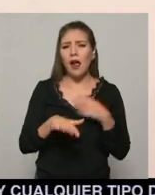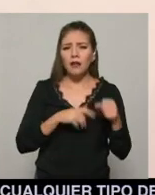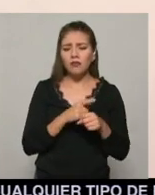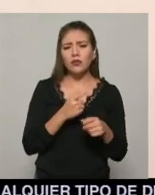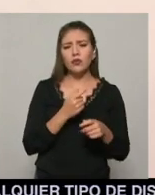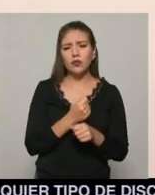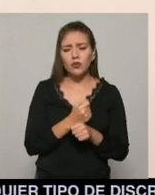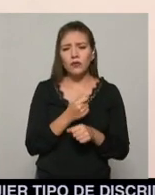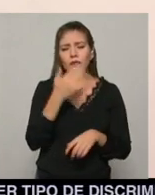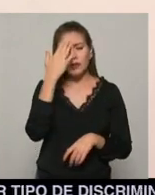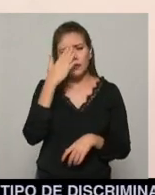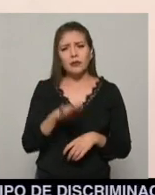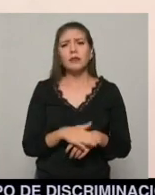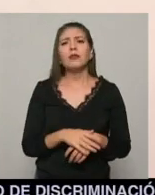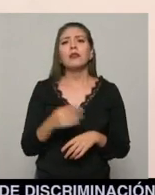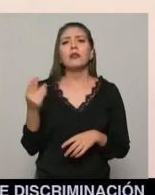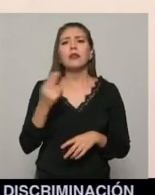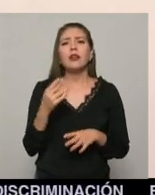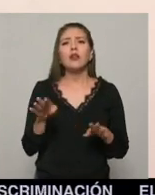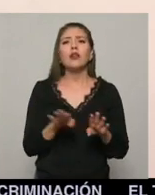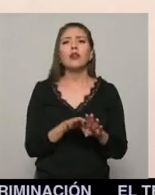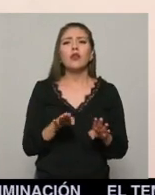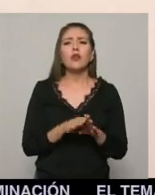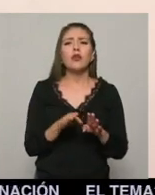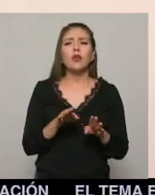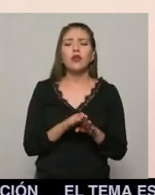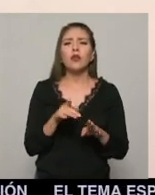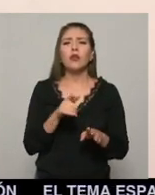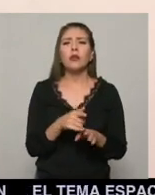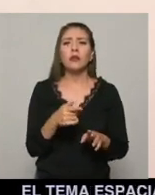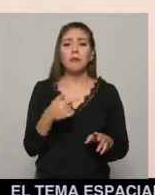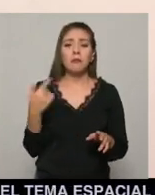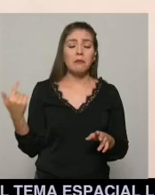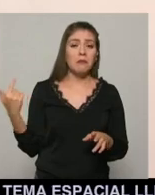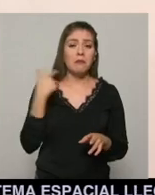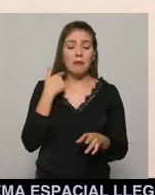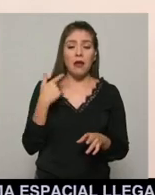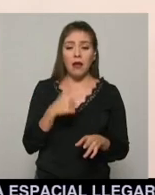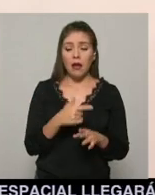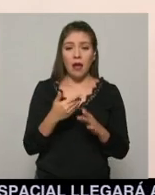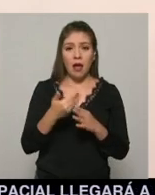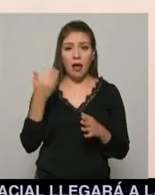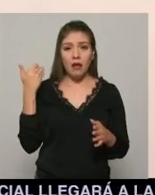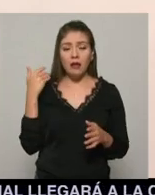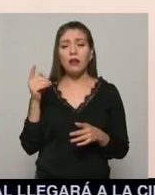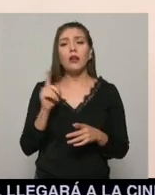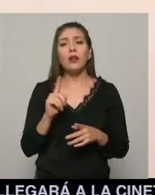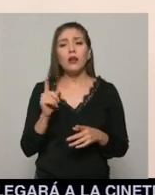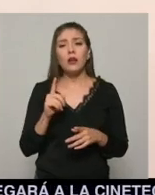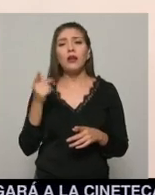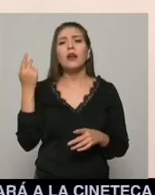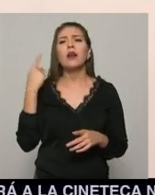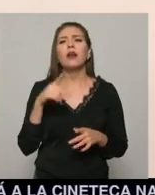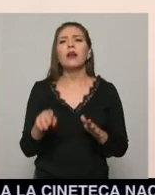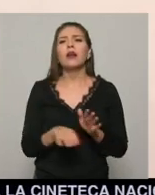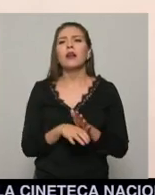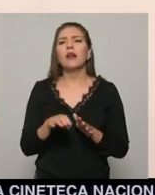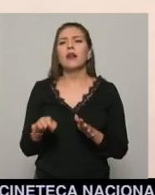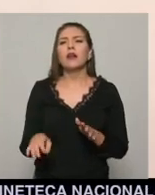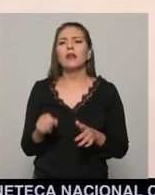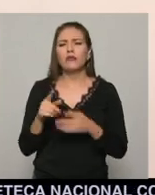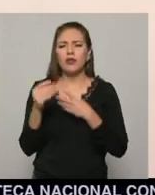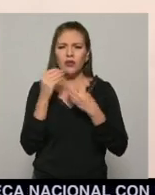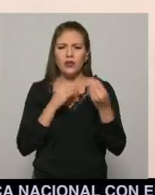ser sacrificados, aturdidos previamente, pero hace una excepción por los ritos religiosos de la comida